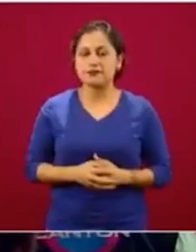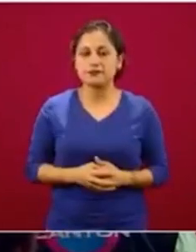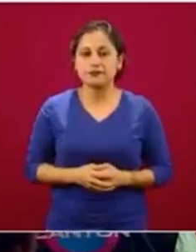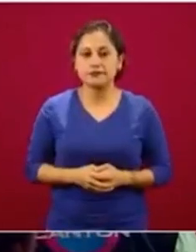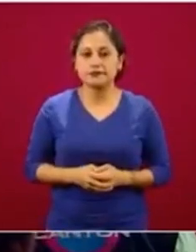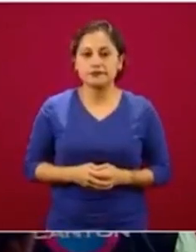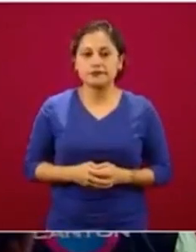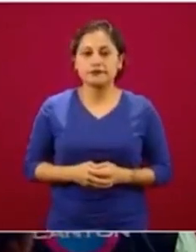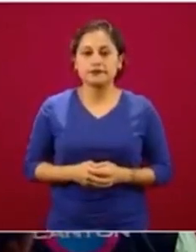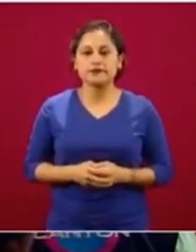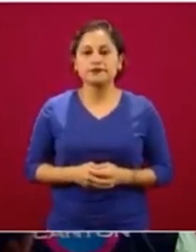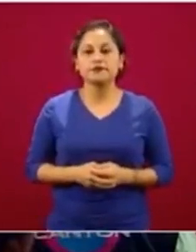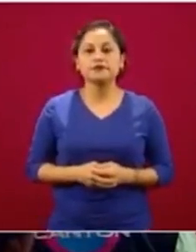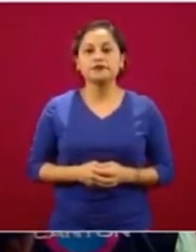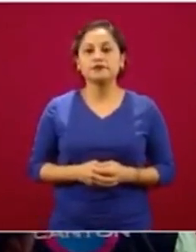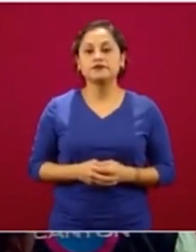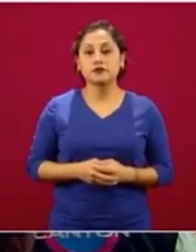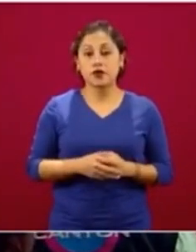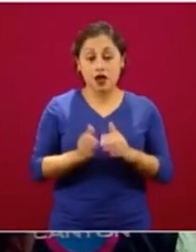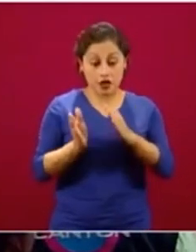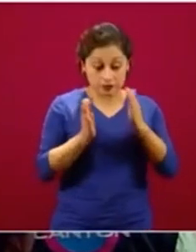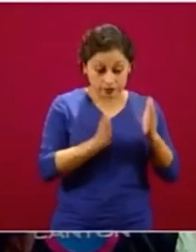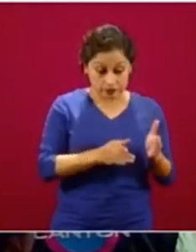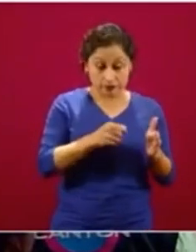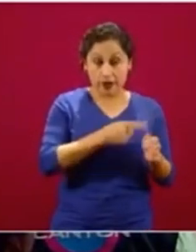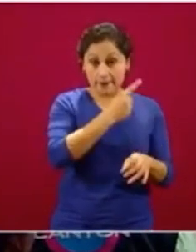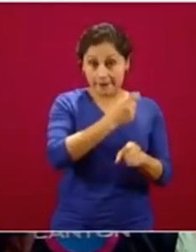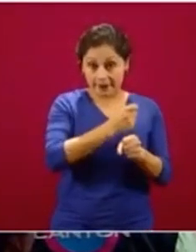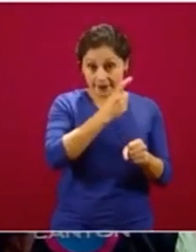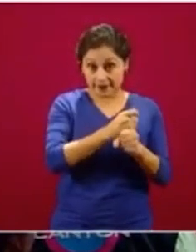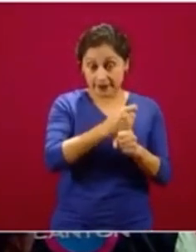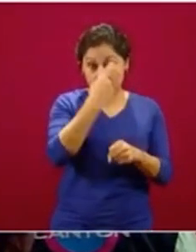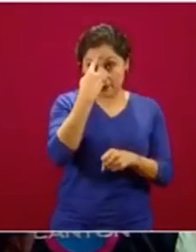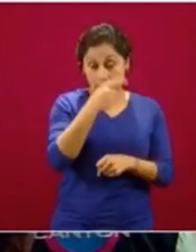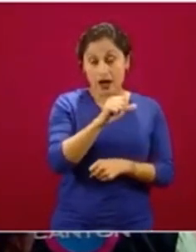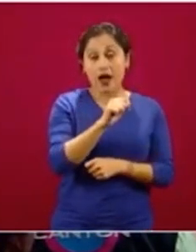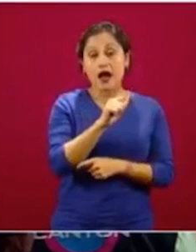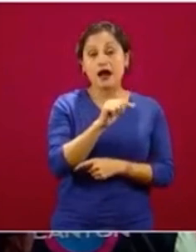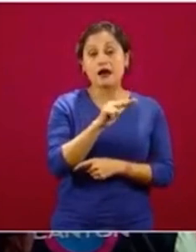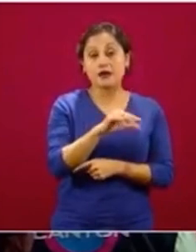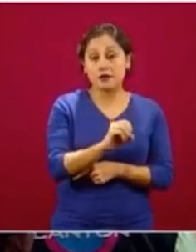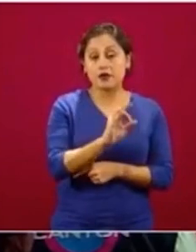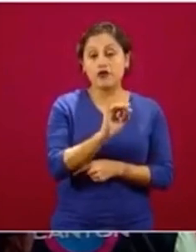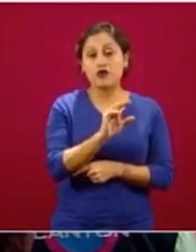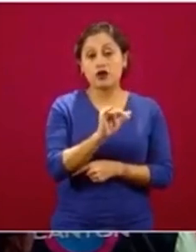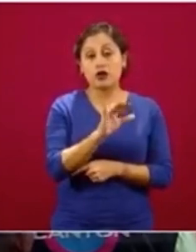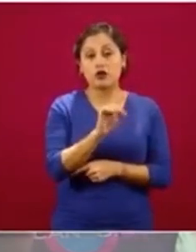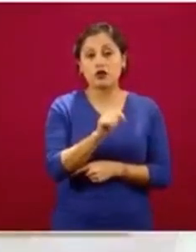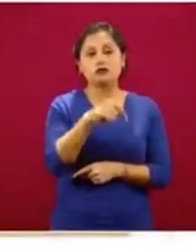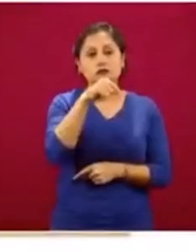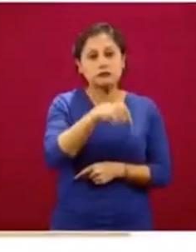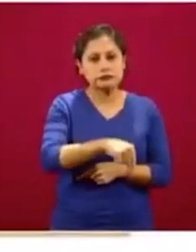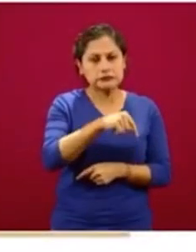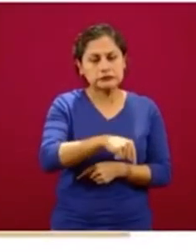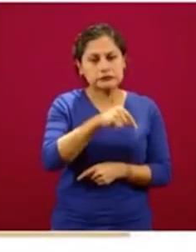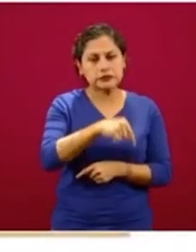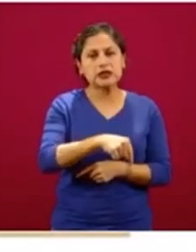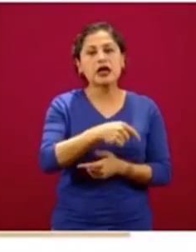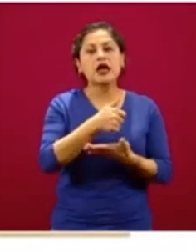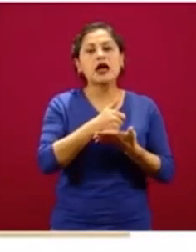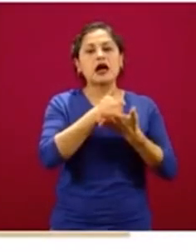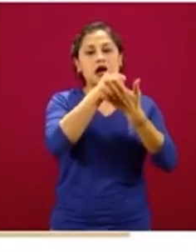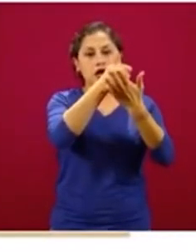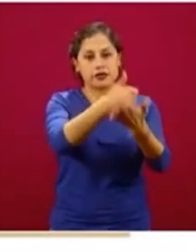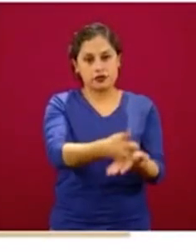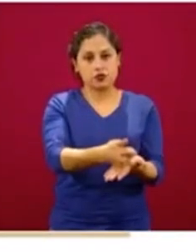En términos del plan de alivio Fonacot, como les he venido platicando, permite que los pagos de abril y